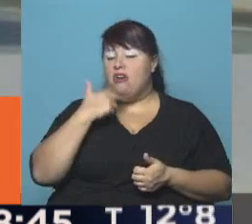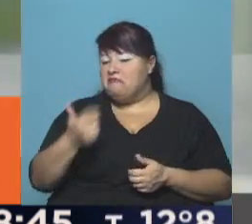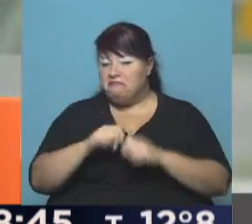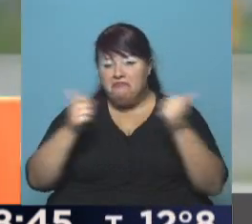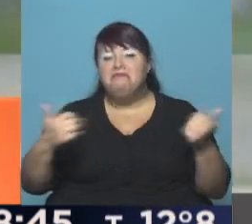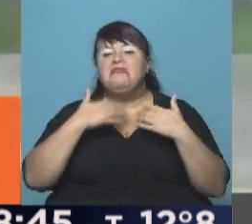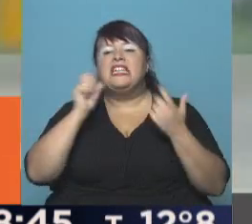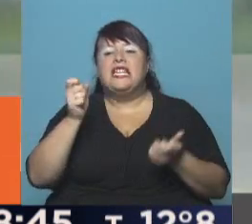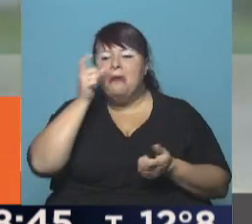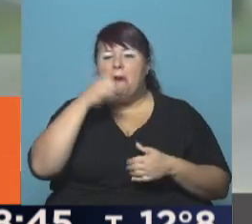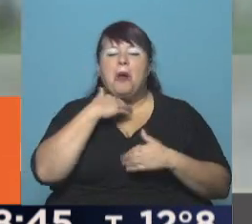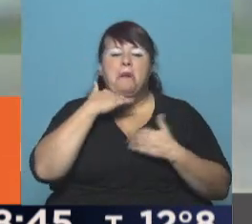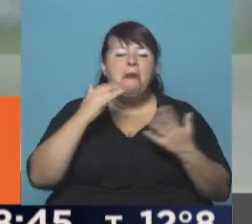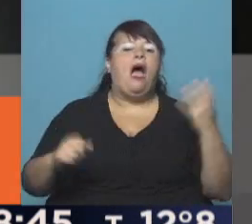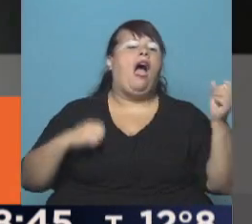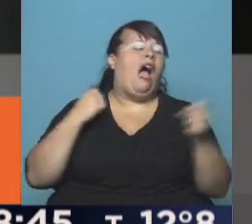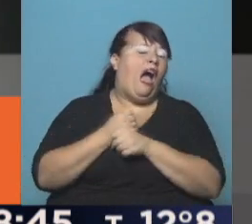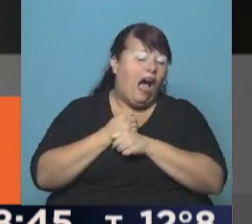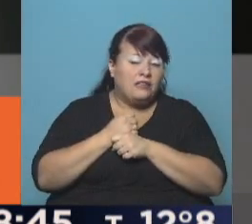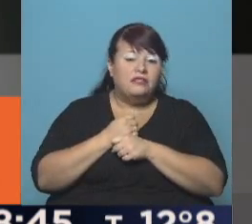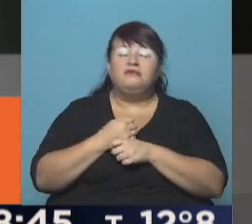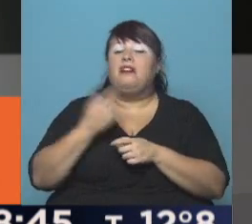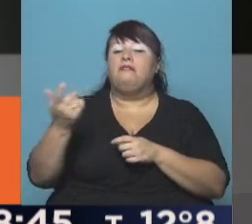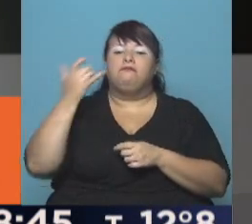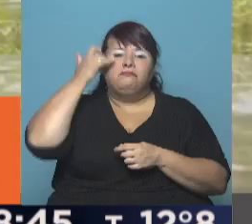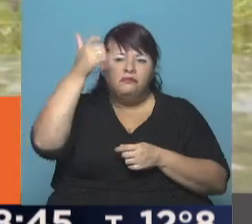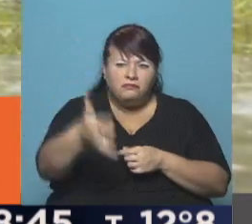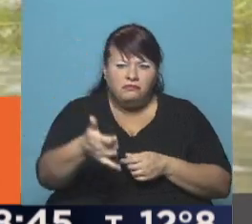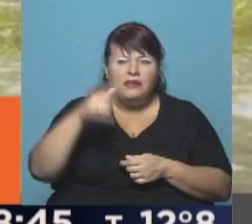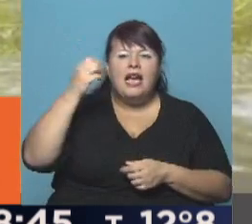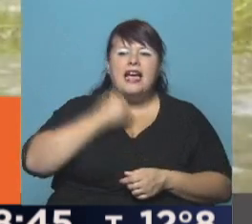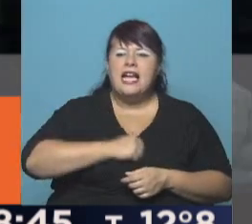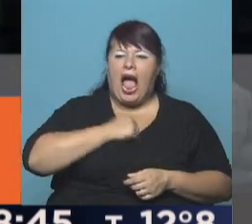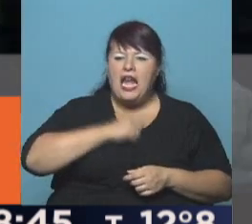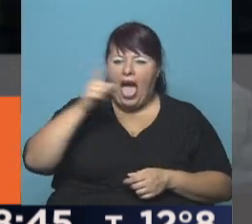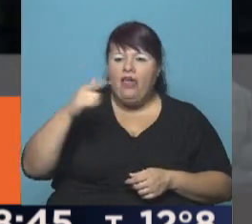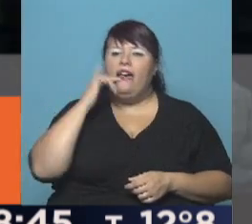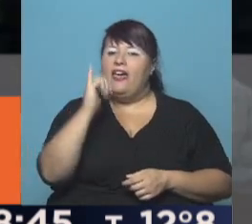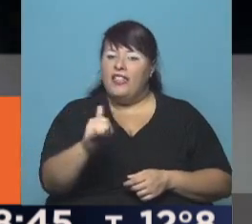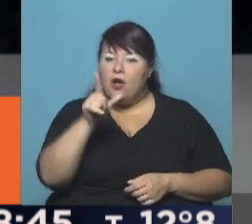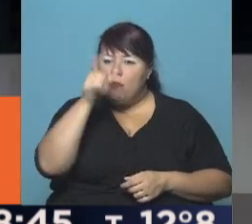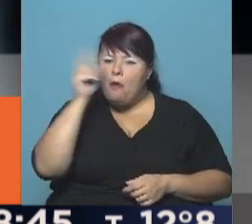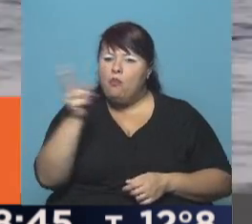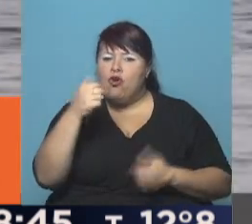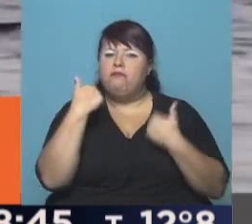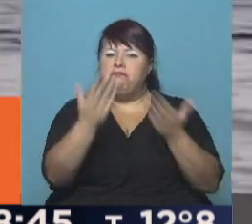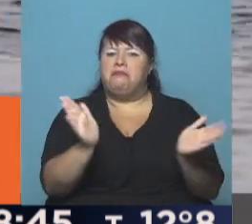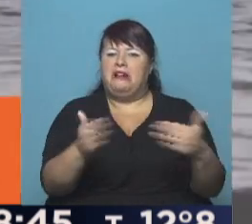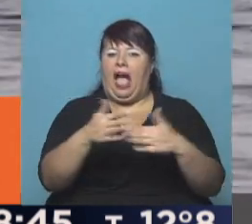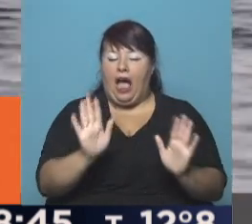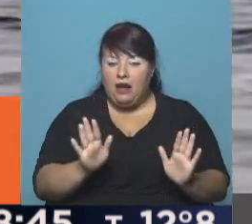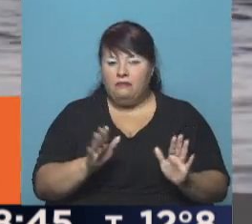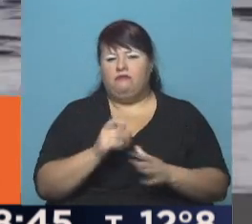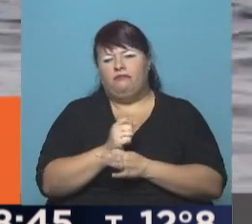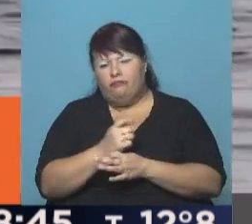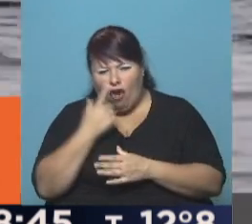Nunca supo quién fue su padre hasta que un día recibe una llamada desde Canadá en la cual le avisan: tu papá murió y te dejó un paquete.